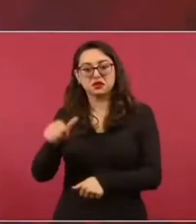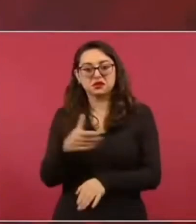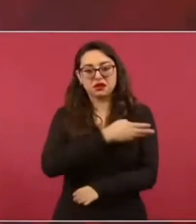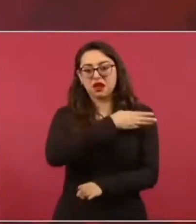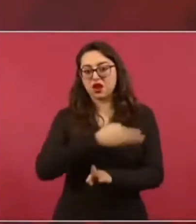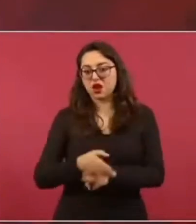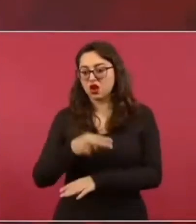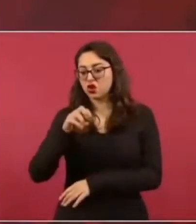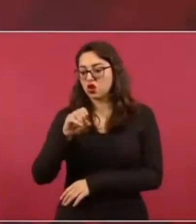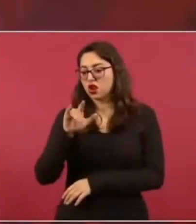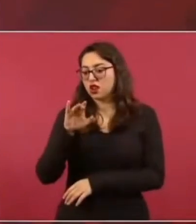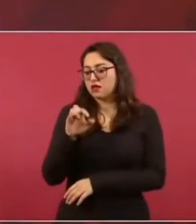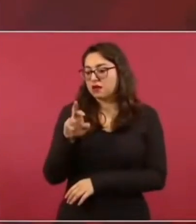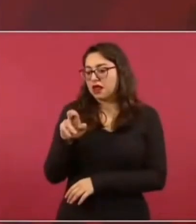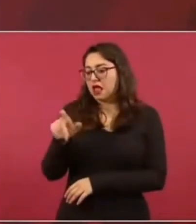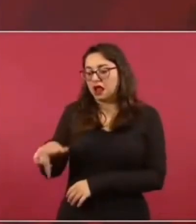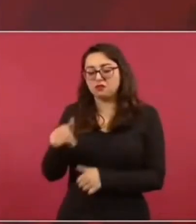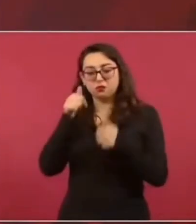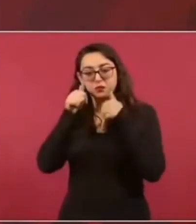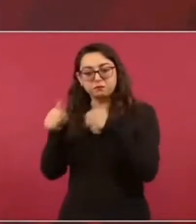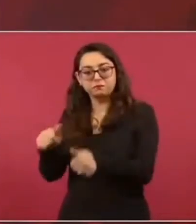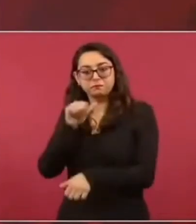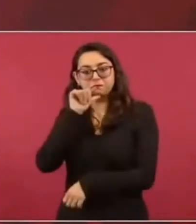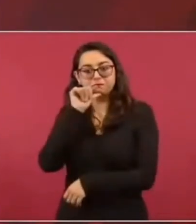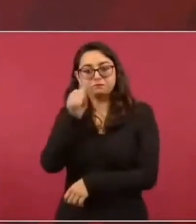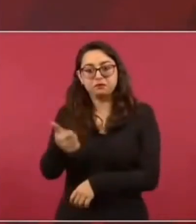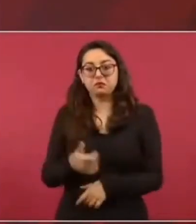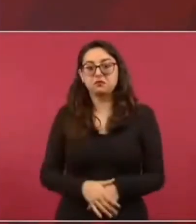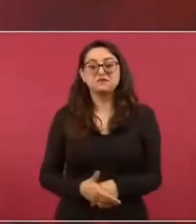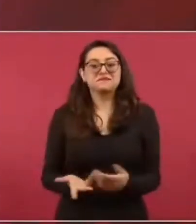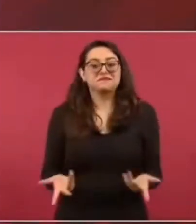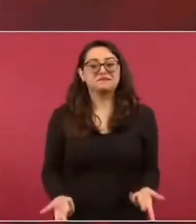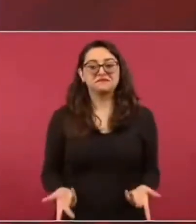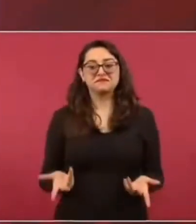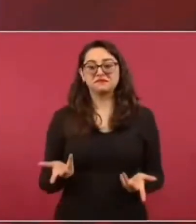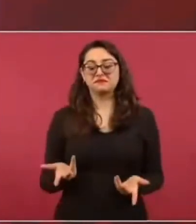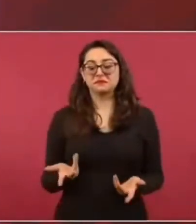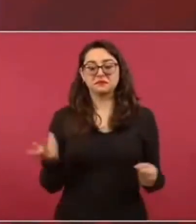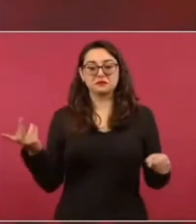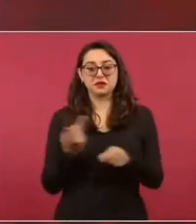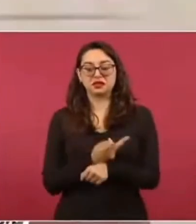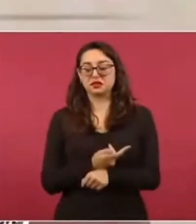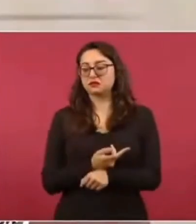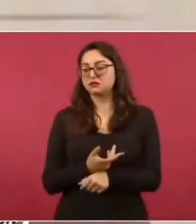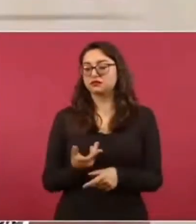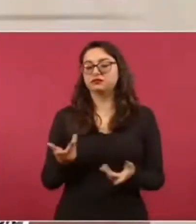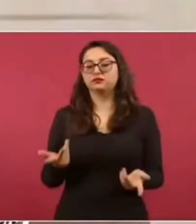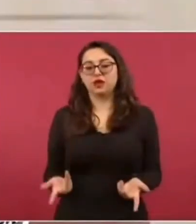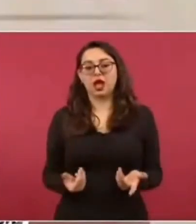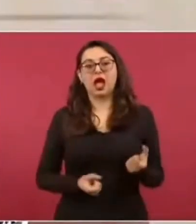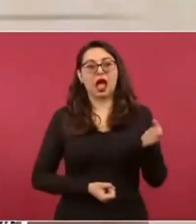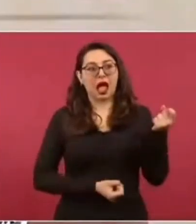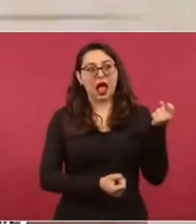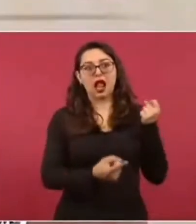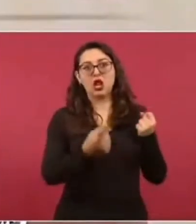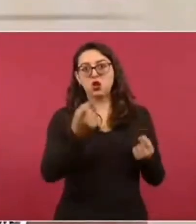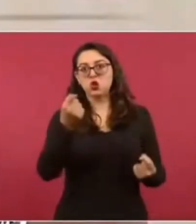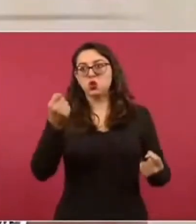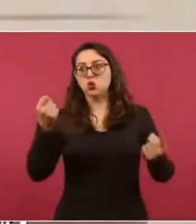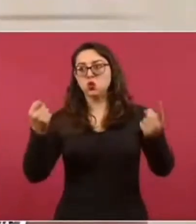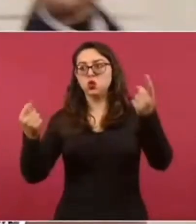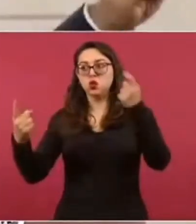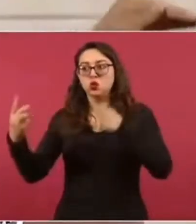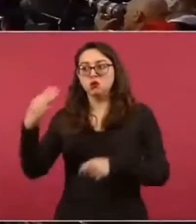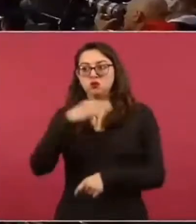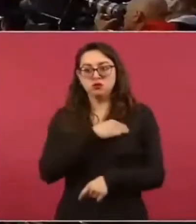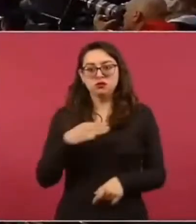Entonces, fueron como islas nada más en donde se concentró el crecimiento. Ahora lo que